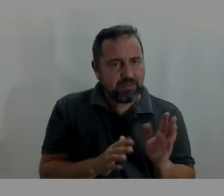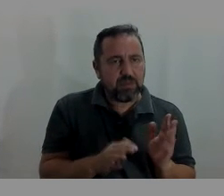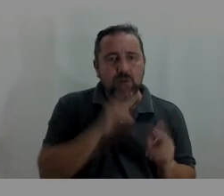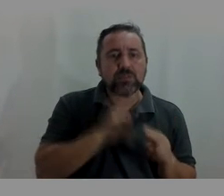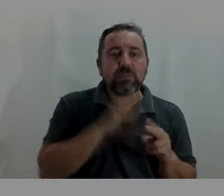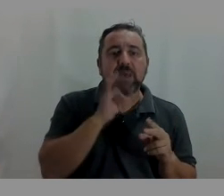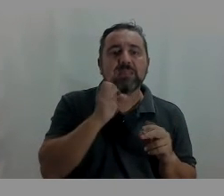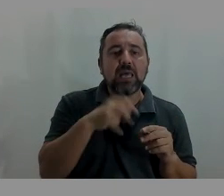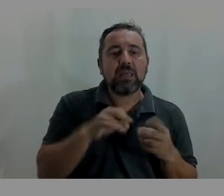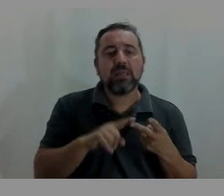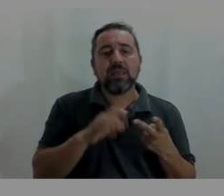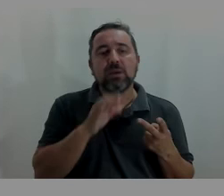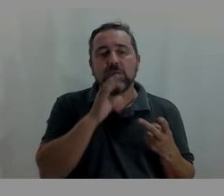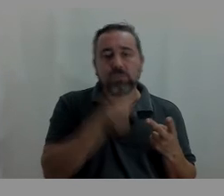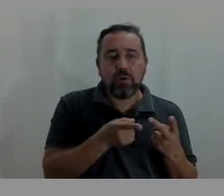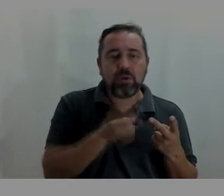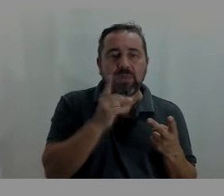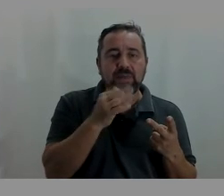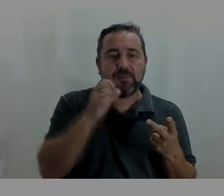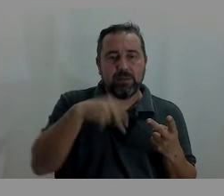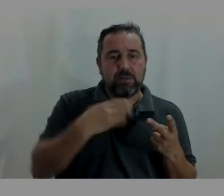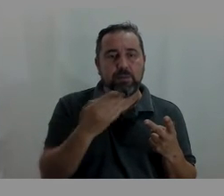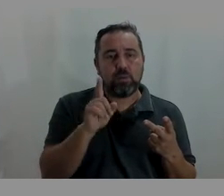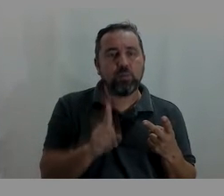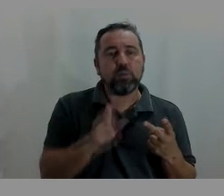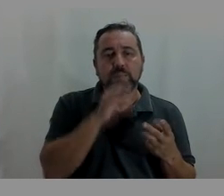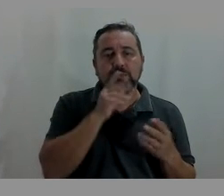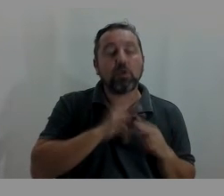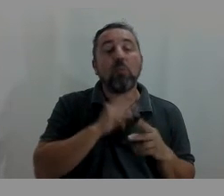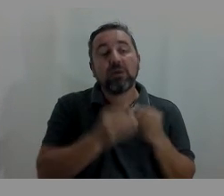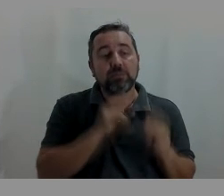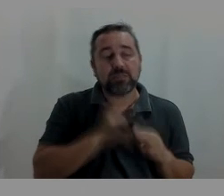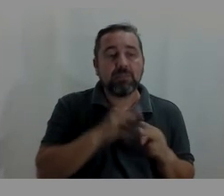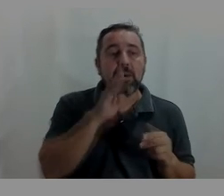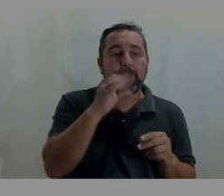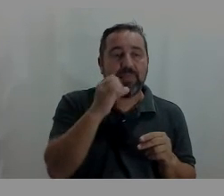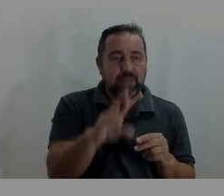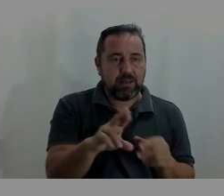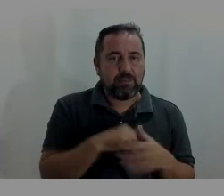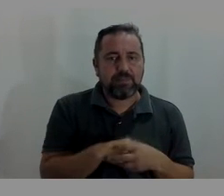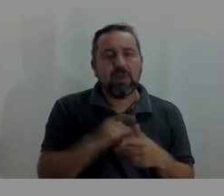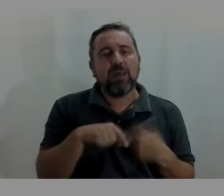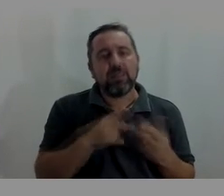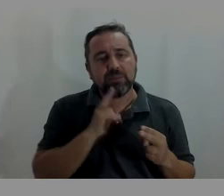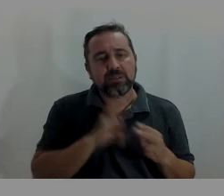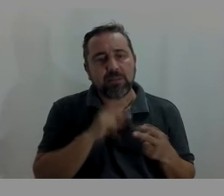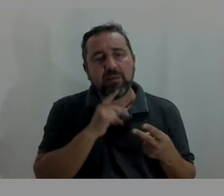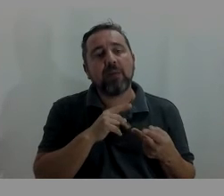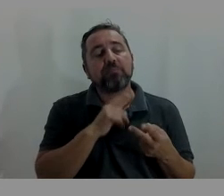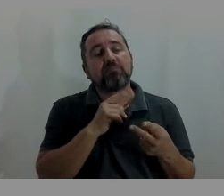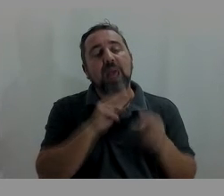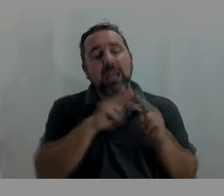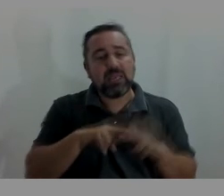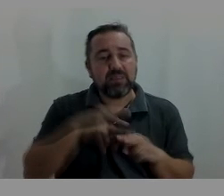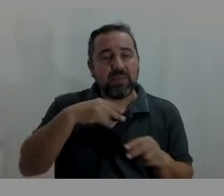y las deleciones de DNAB1 mediante PCR. Posteriormente podemos hacer un análisis mediante NGS,